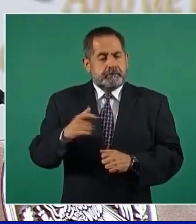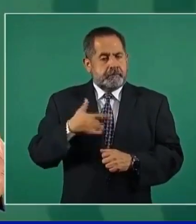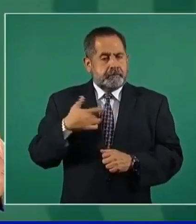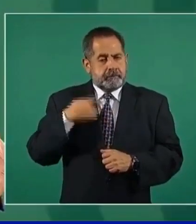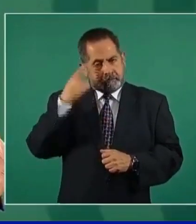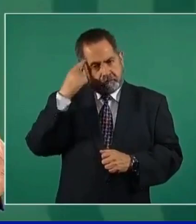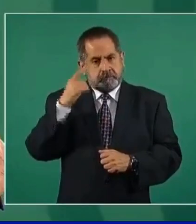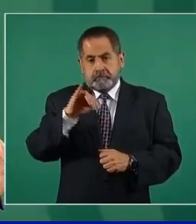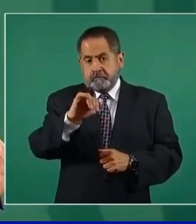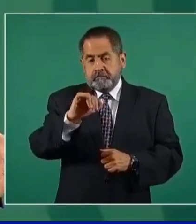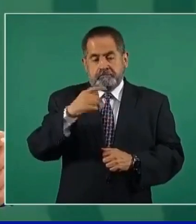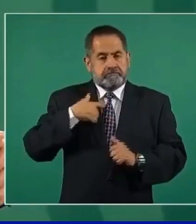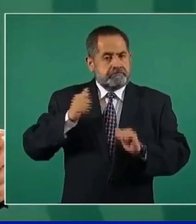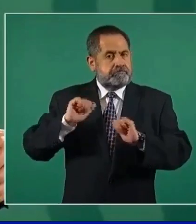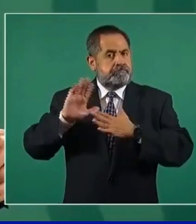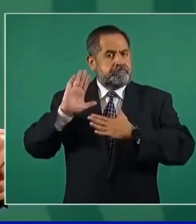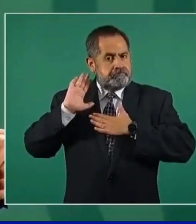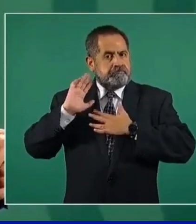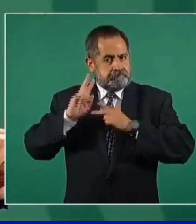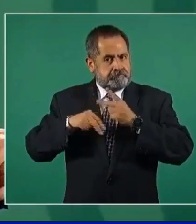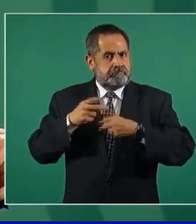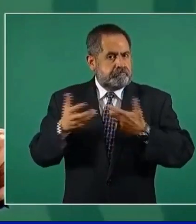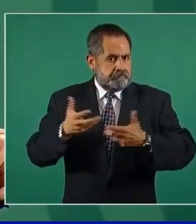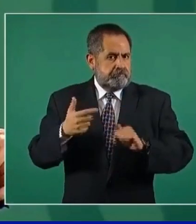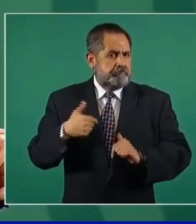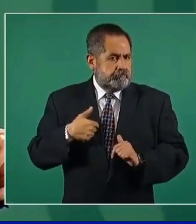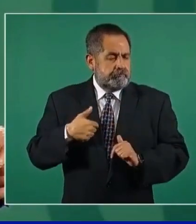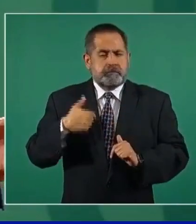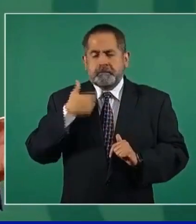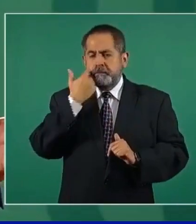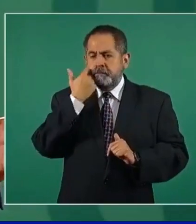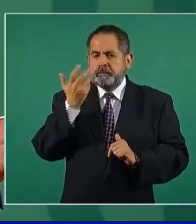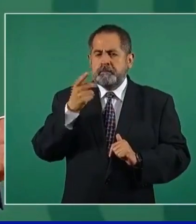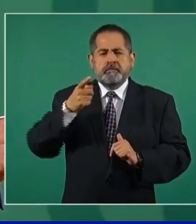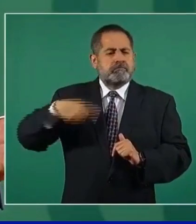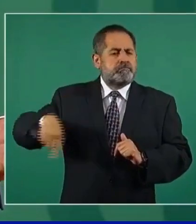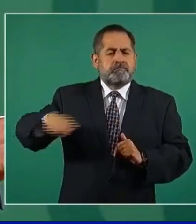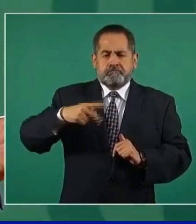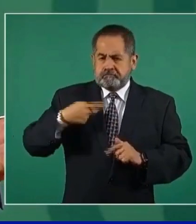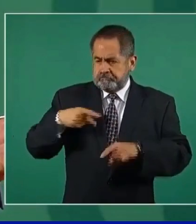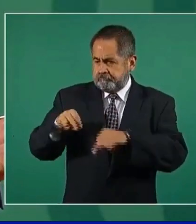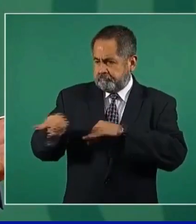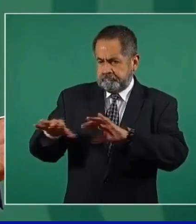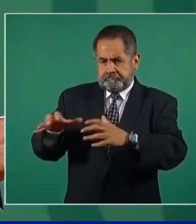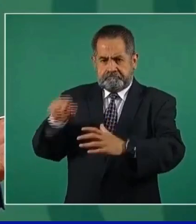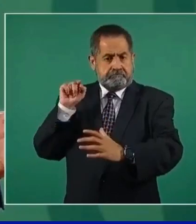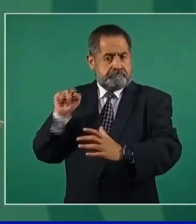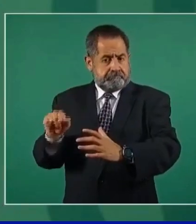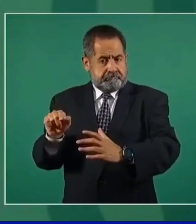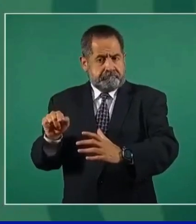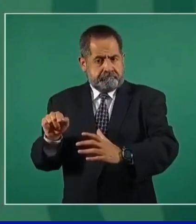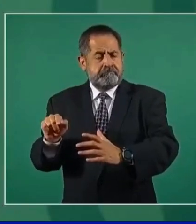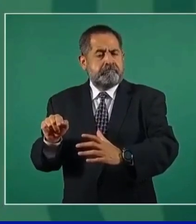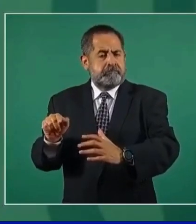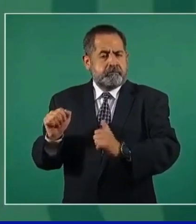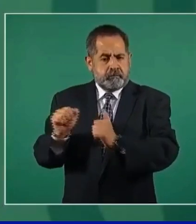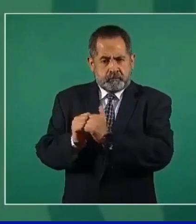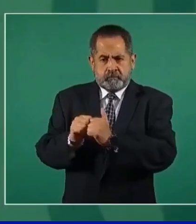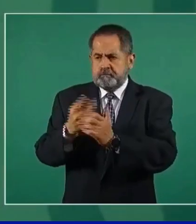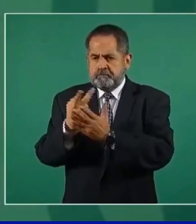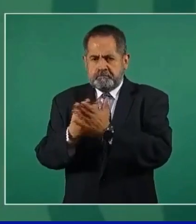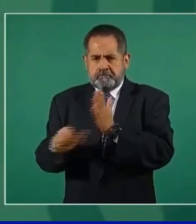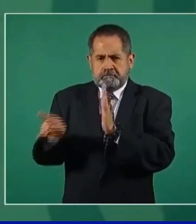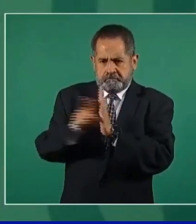sí tengo ese compromiso y deseo que pues los trabajadores tengan sus